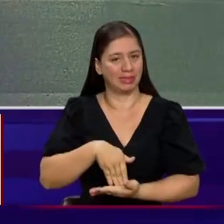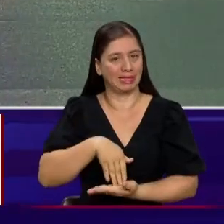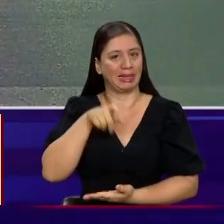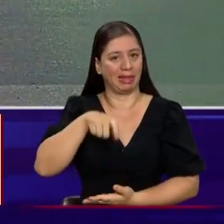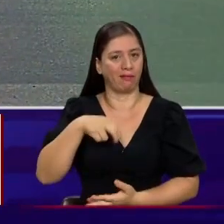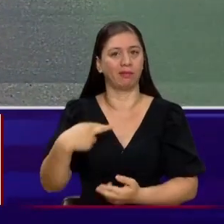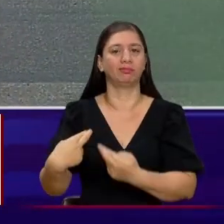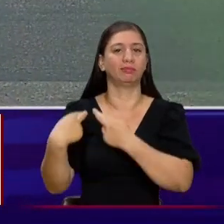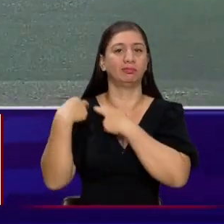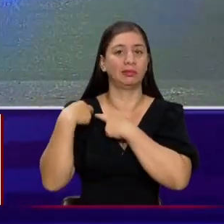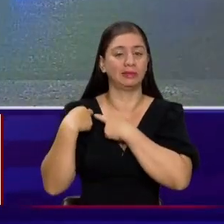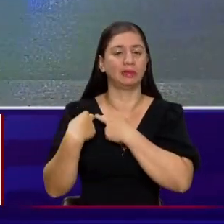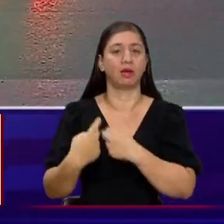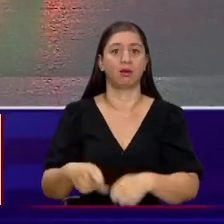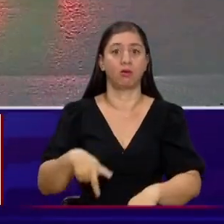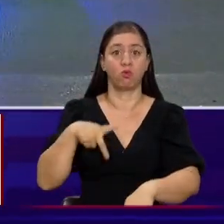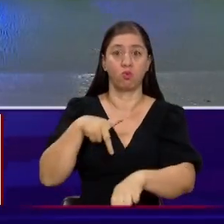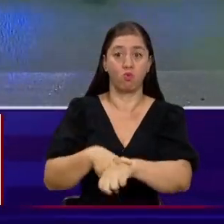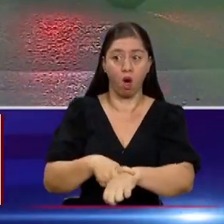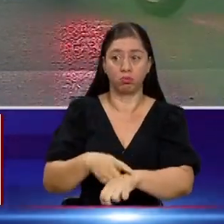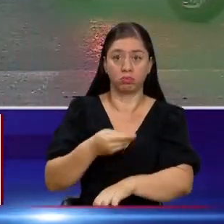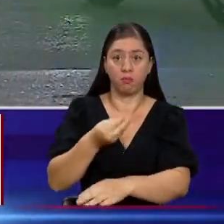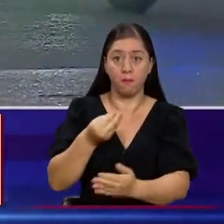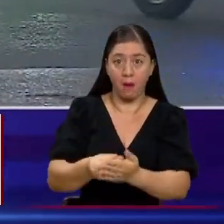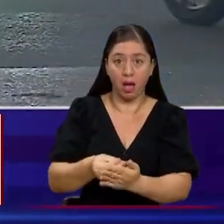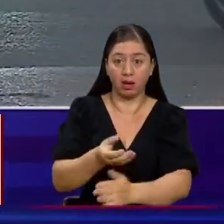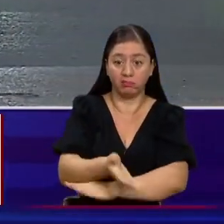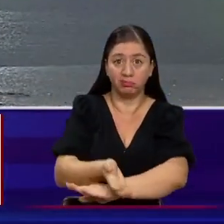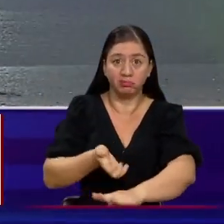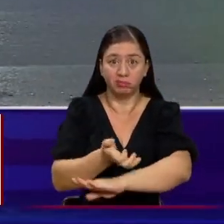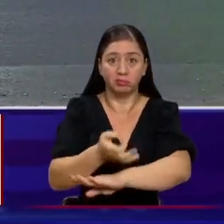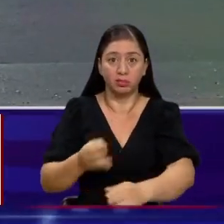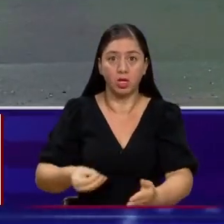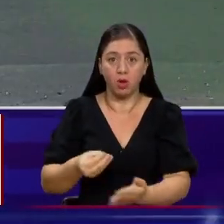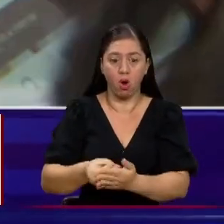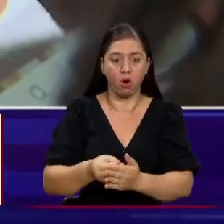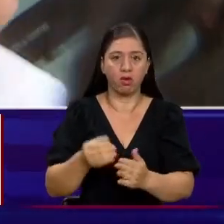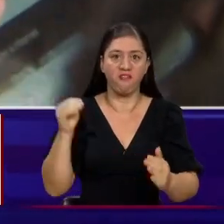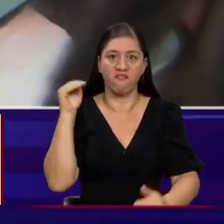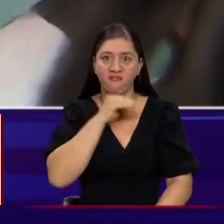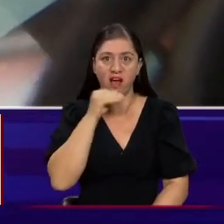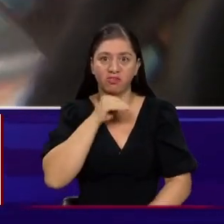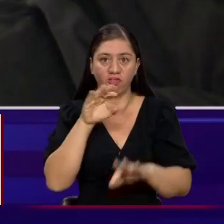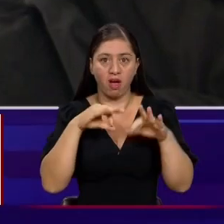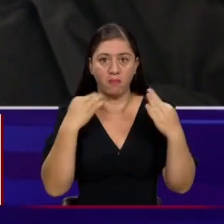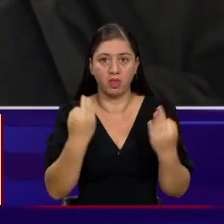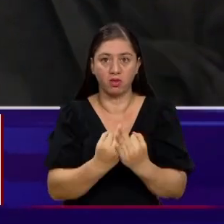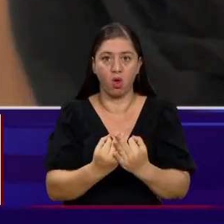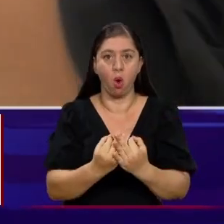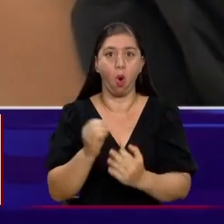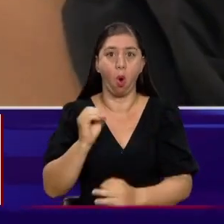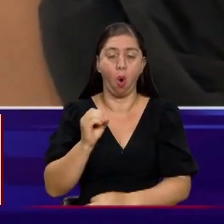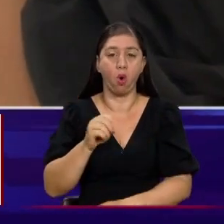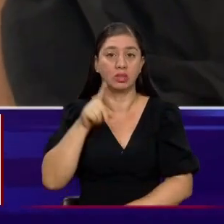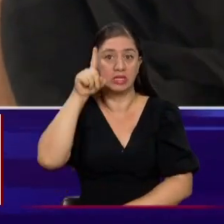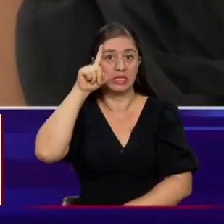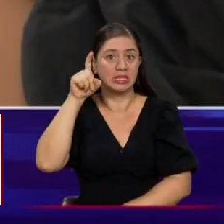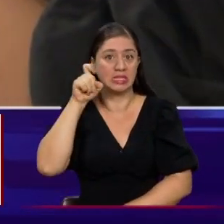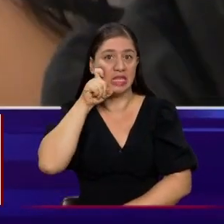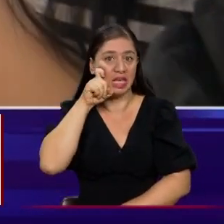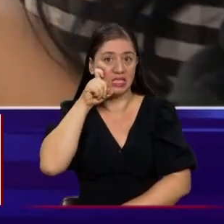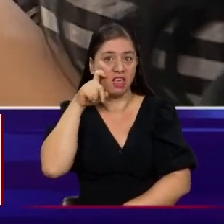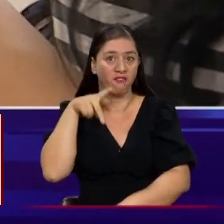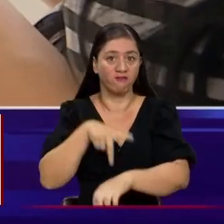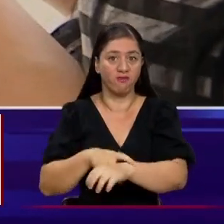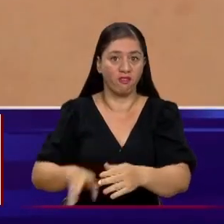en tiempos de la extorsión digital, de la suplantación de familiares y también de la sexextorsión. Y es el